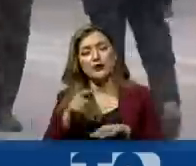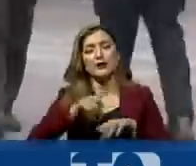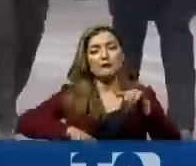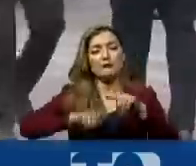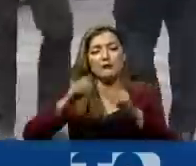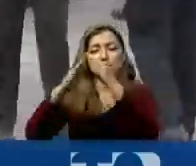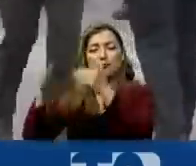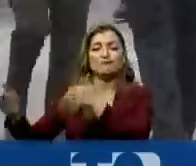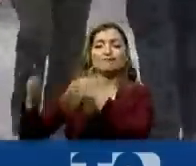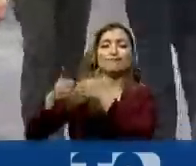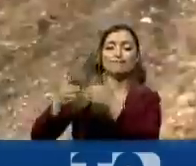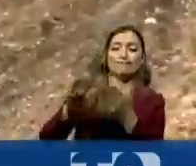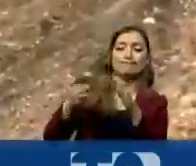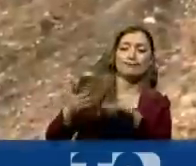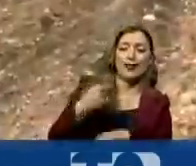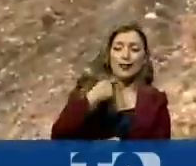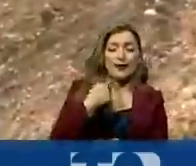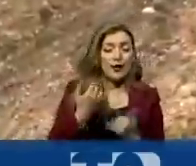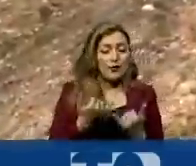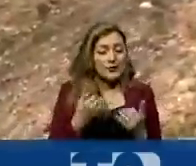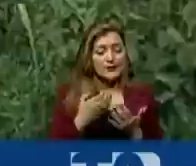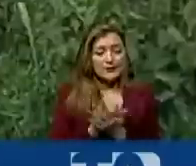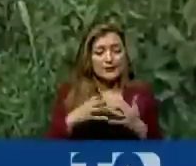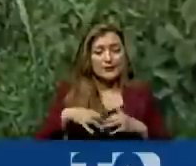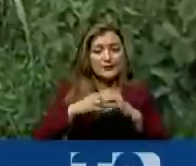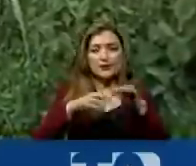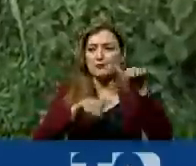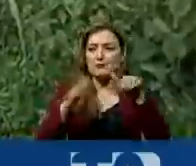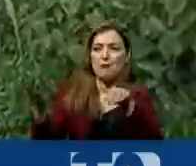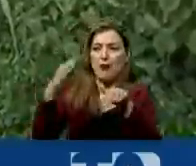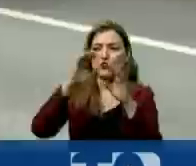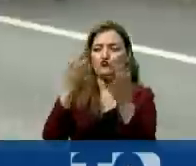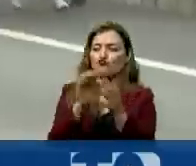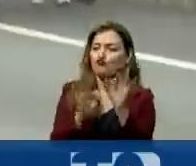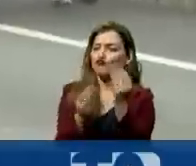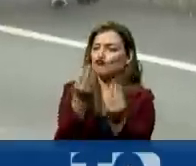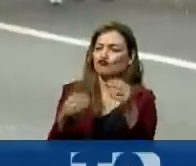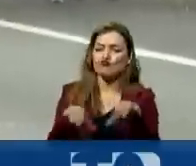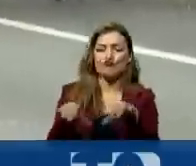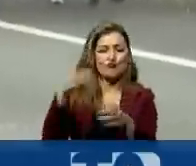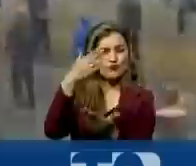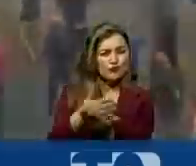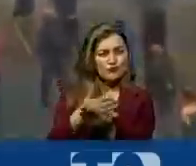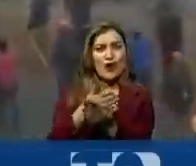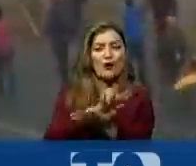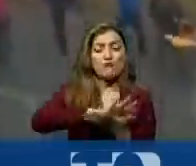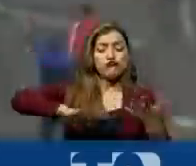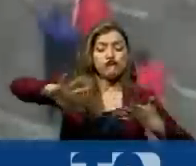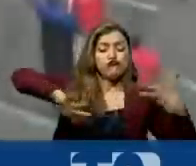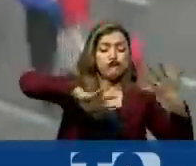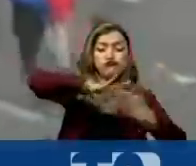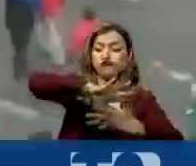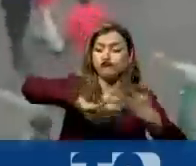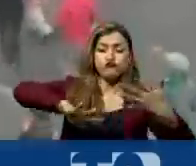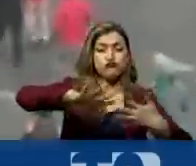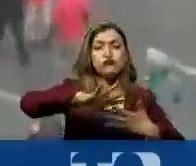y que ahora necesitamos llamen a quemarle antes a paralizar a generar caos en el país y